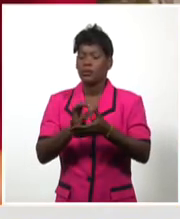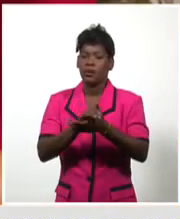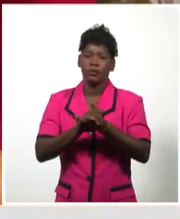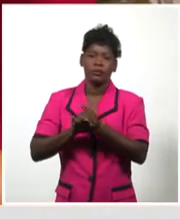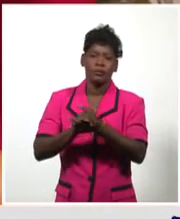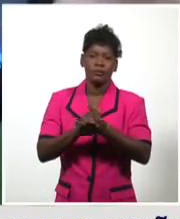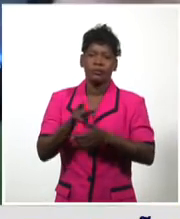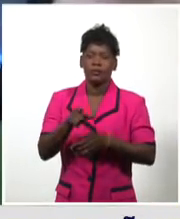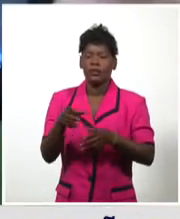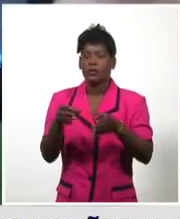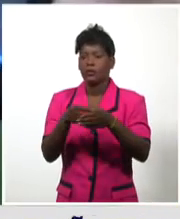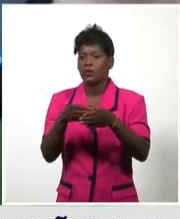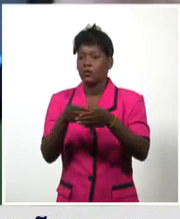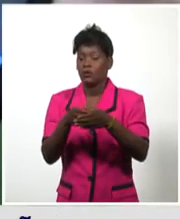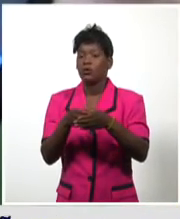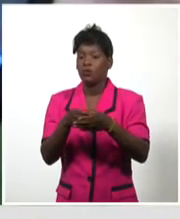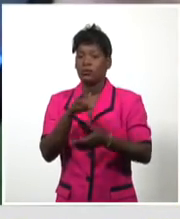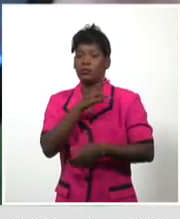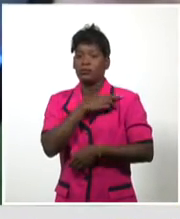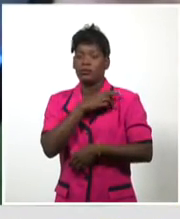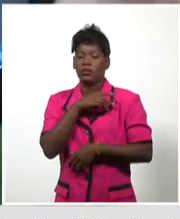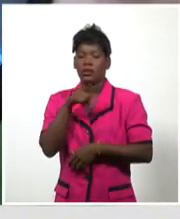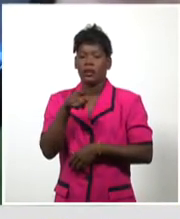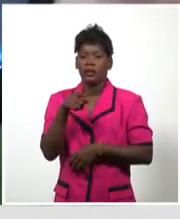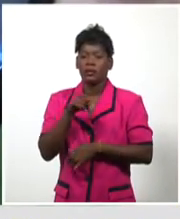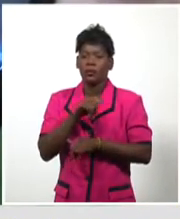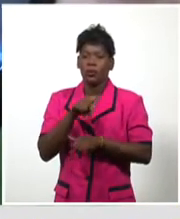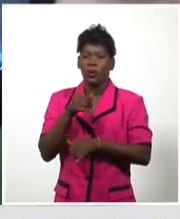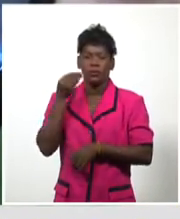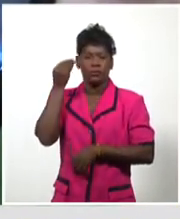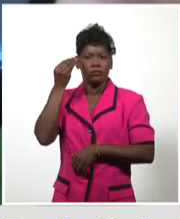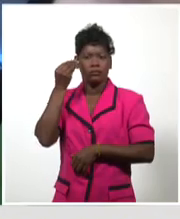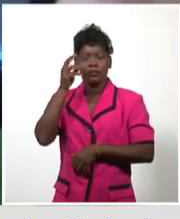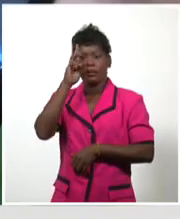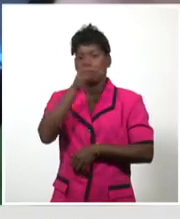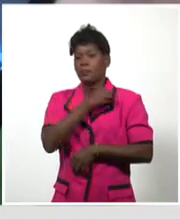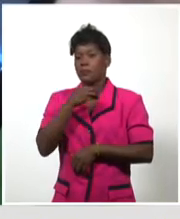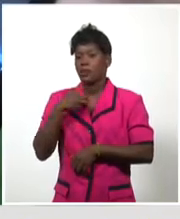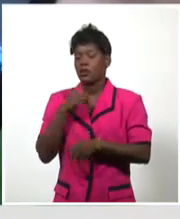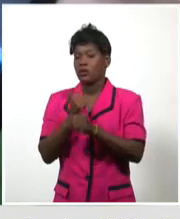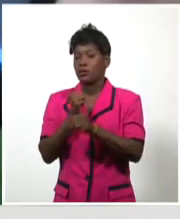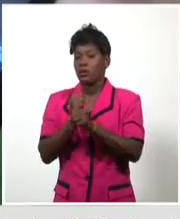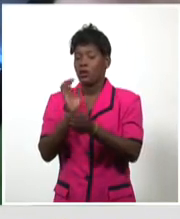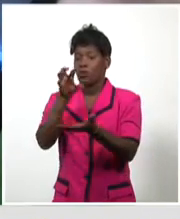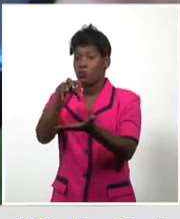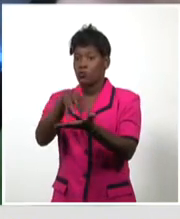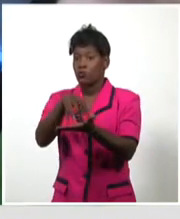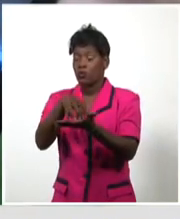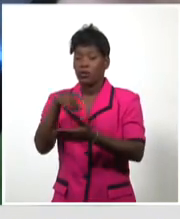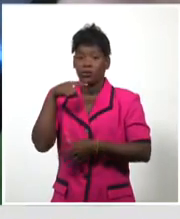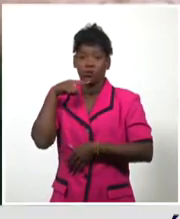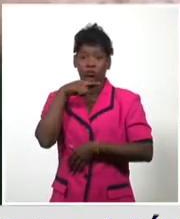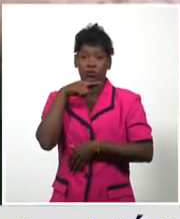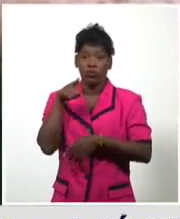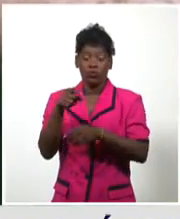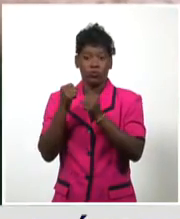Consejo de Defensa, se interesó por los médicos que trabajan en la llamada Zona Roja del Hospital Militar Joaquín Castillo